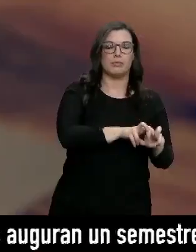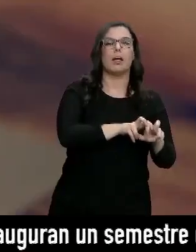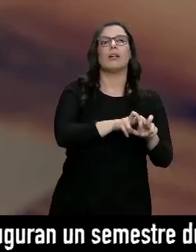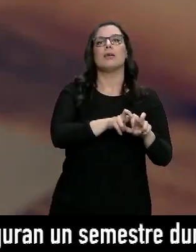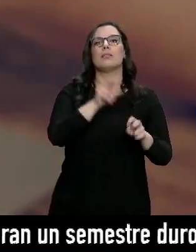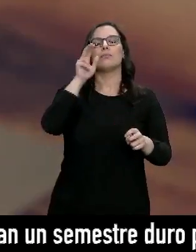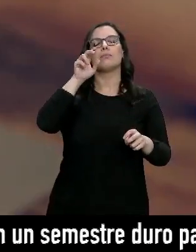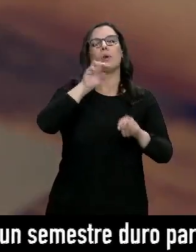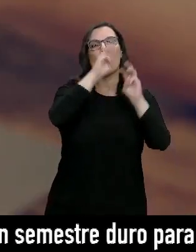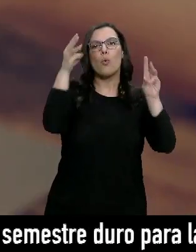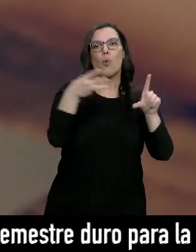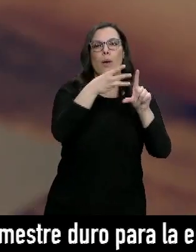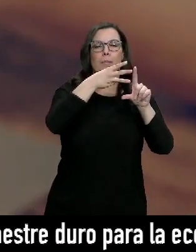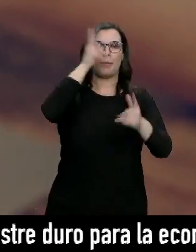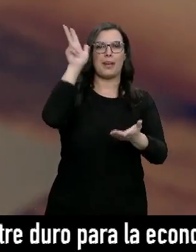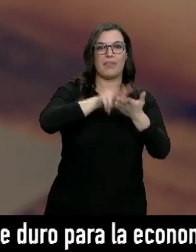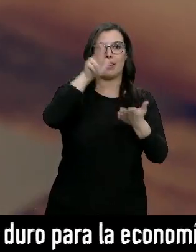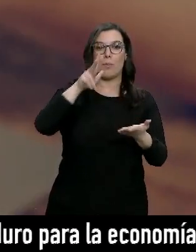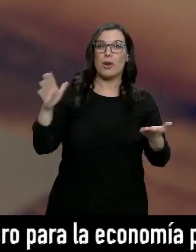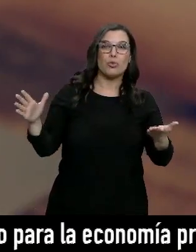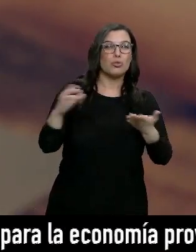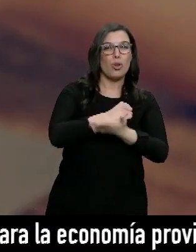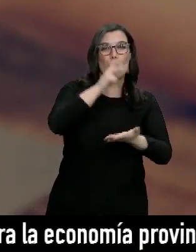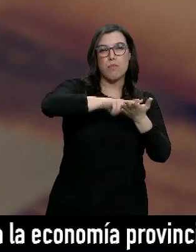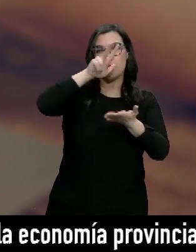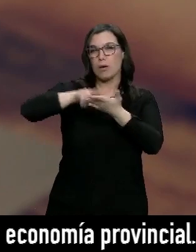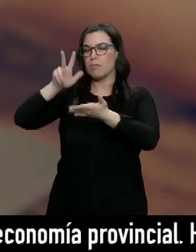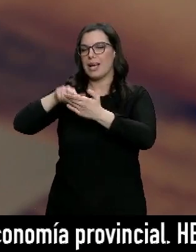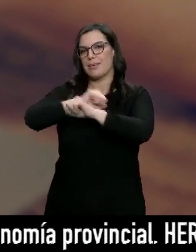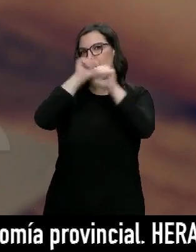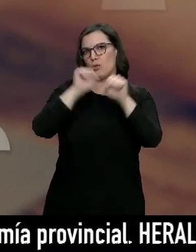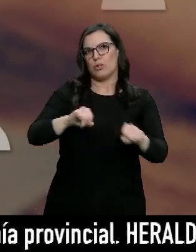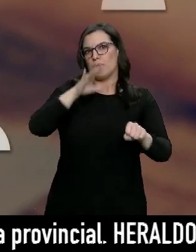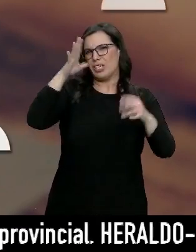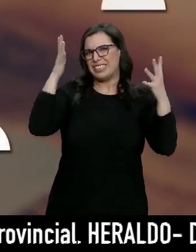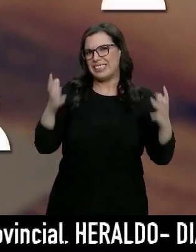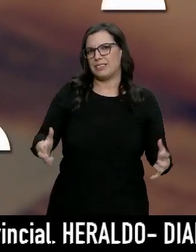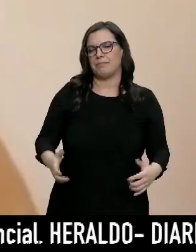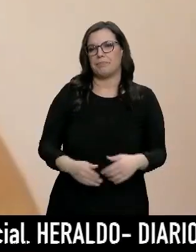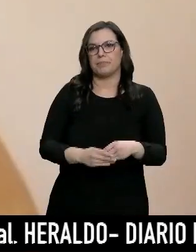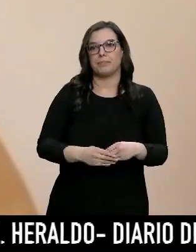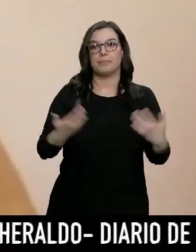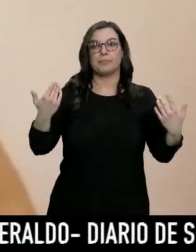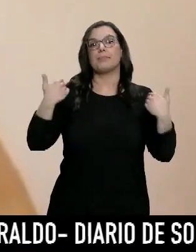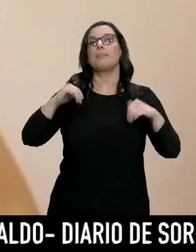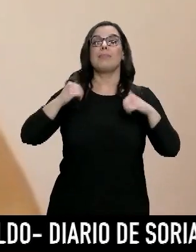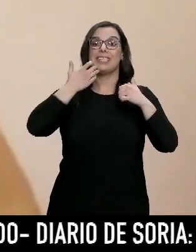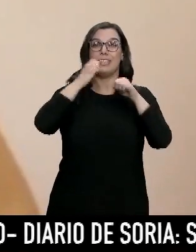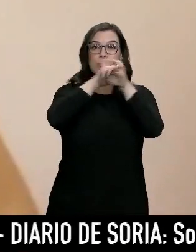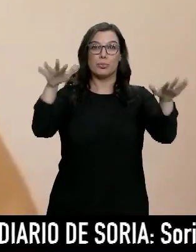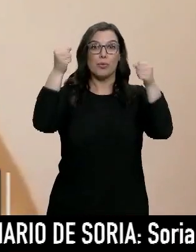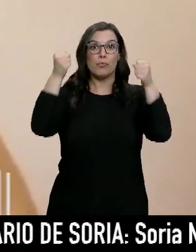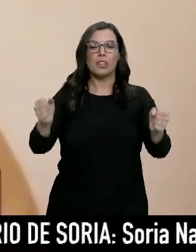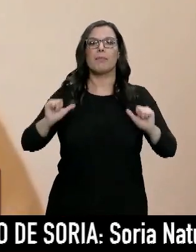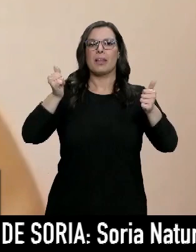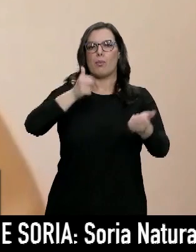verificación, aunque identificar todos los bulos que se difunden por Internet es prácticamente imposible. Entramos a verificarlo cuando tiene mucha difusión o